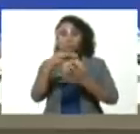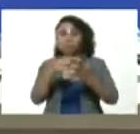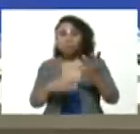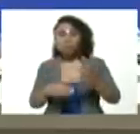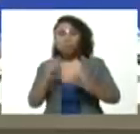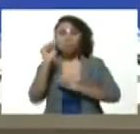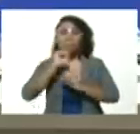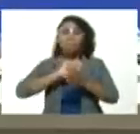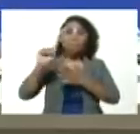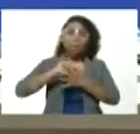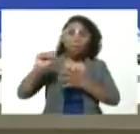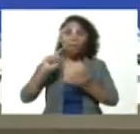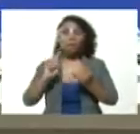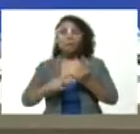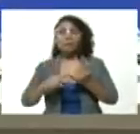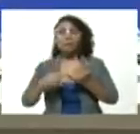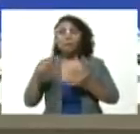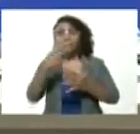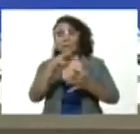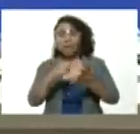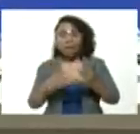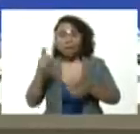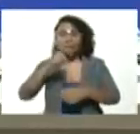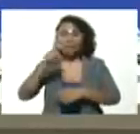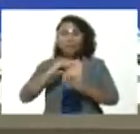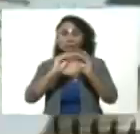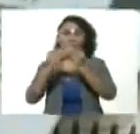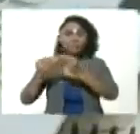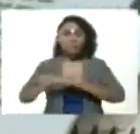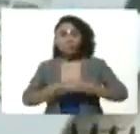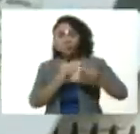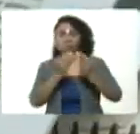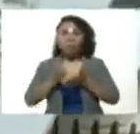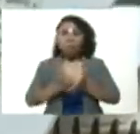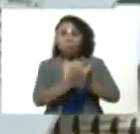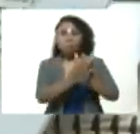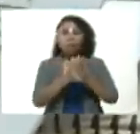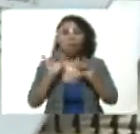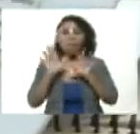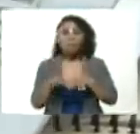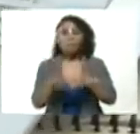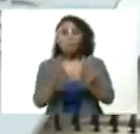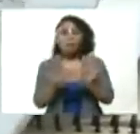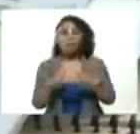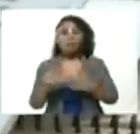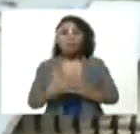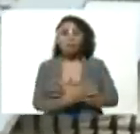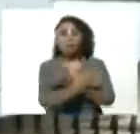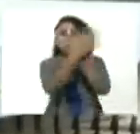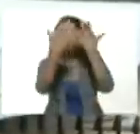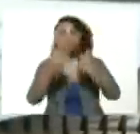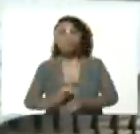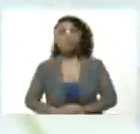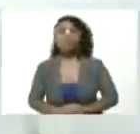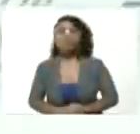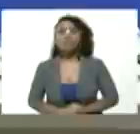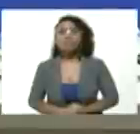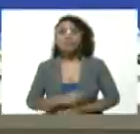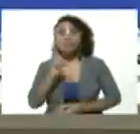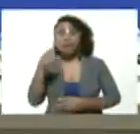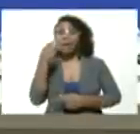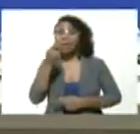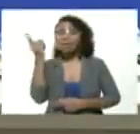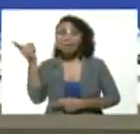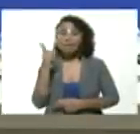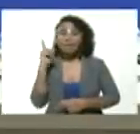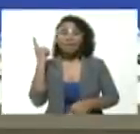bombas, para la recuperación del embalse de la Mariposa y la planta de la Mariposa, y allí le dicen